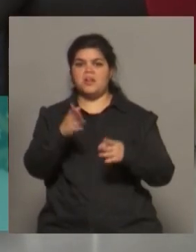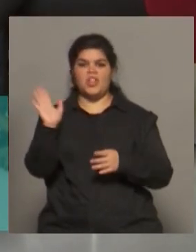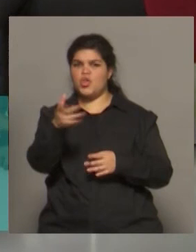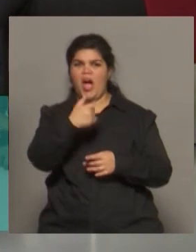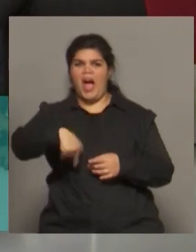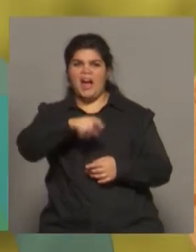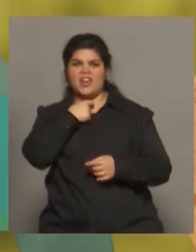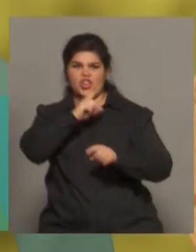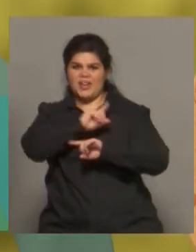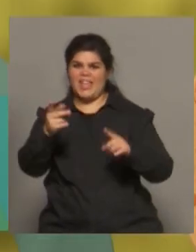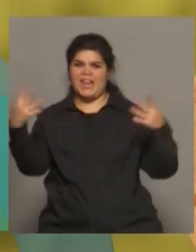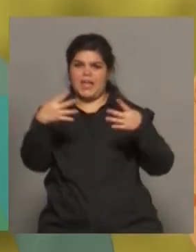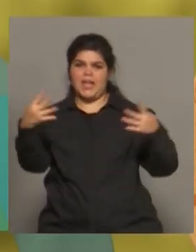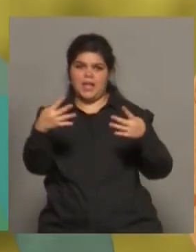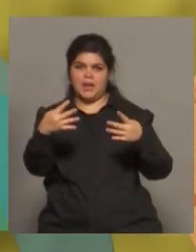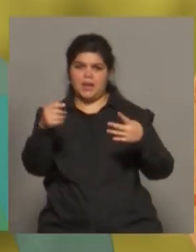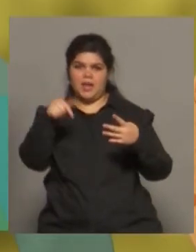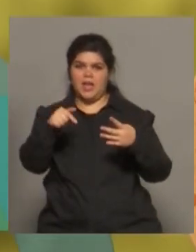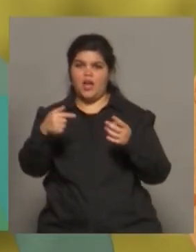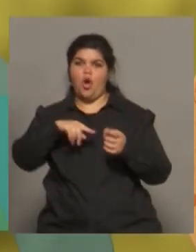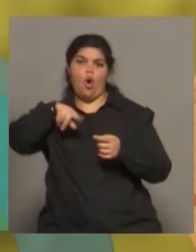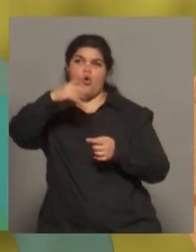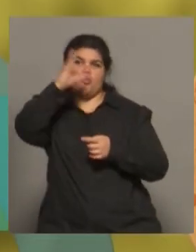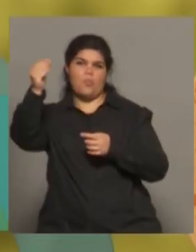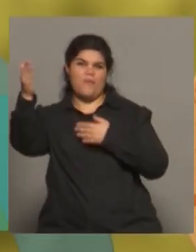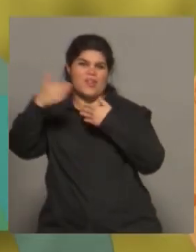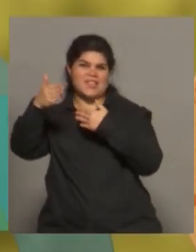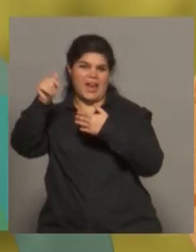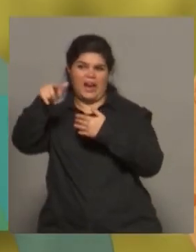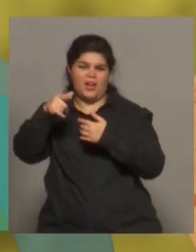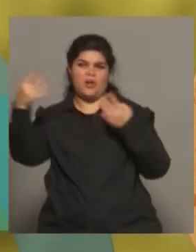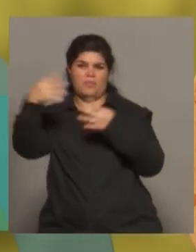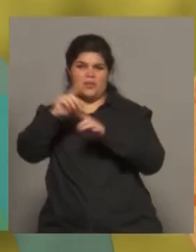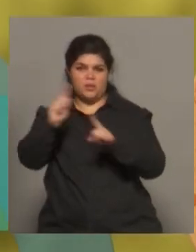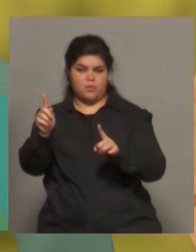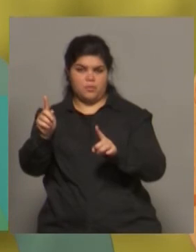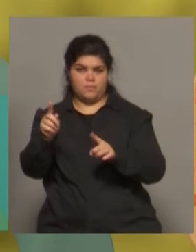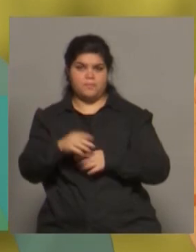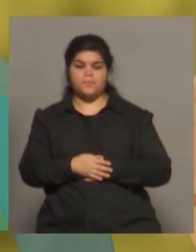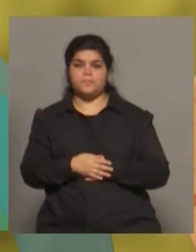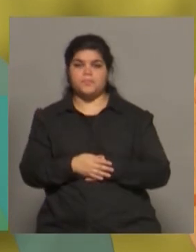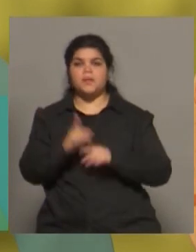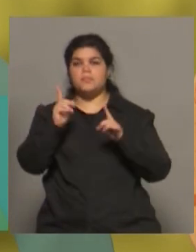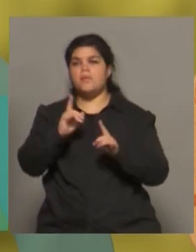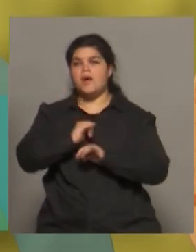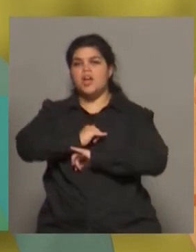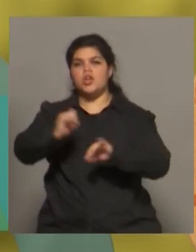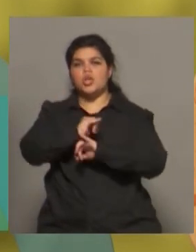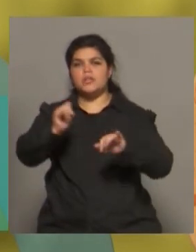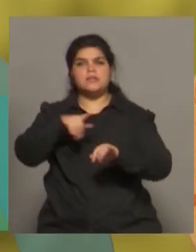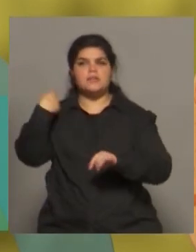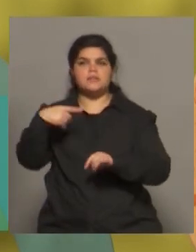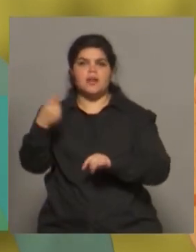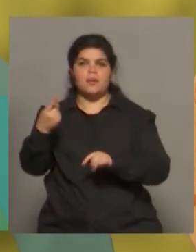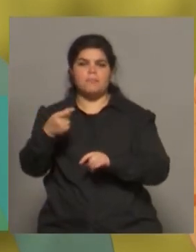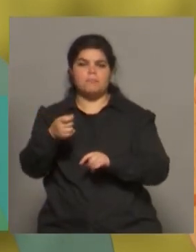guerra, y mucho menos contra un pueblo hermano. Así que, más allá de las noticias que nos puedan llegar, que siempre van a estar tergiversadas, hay que estar